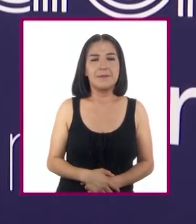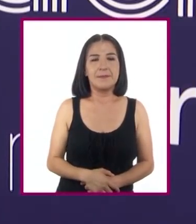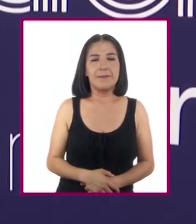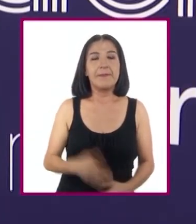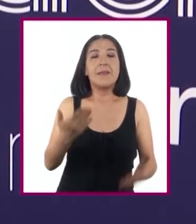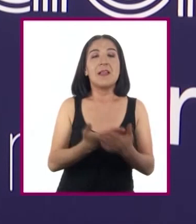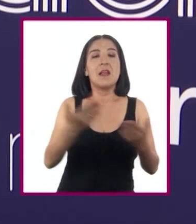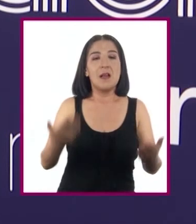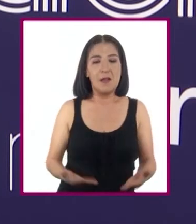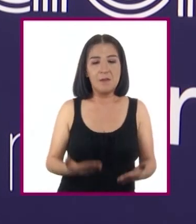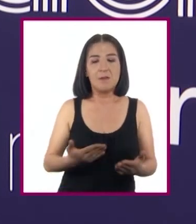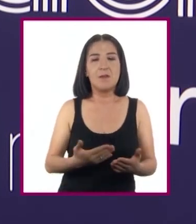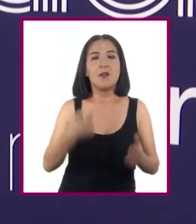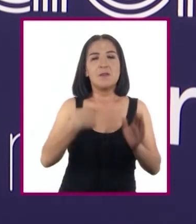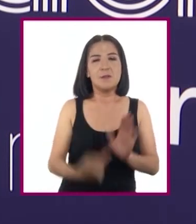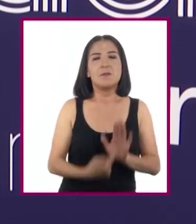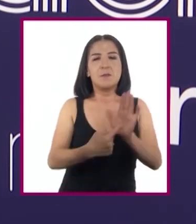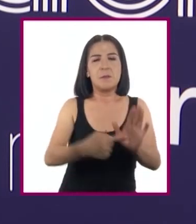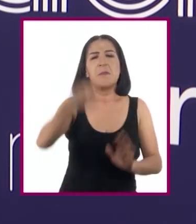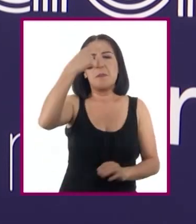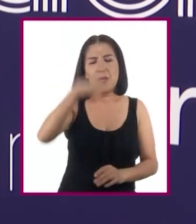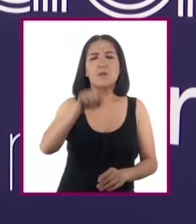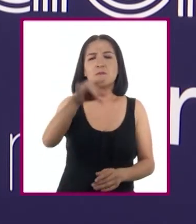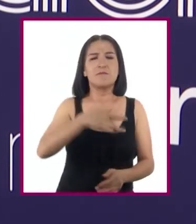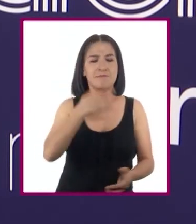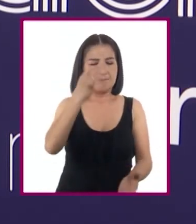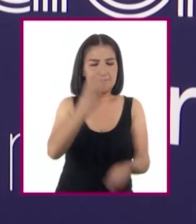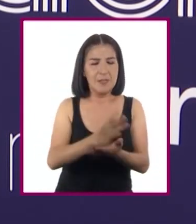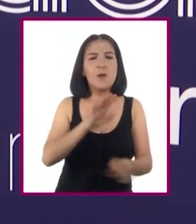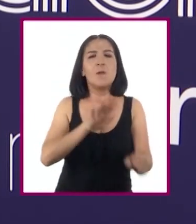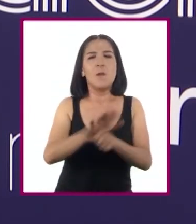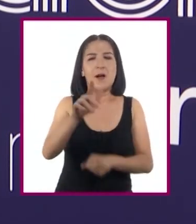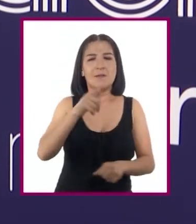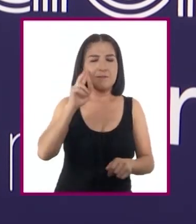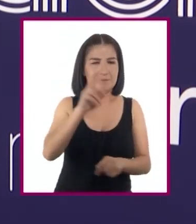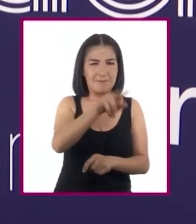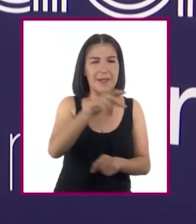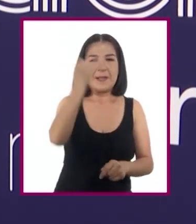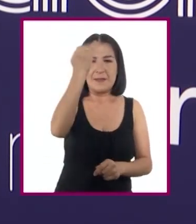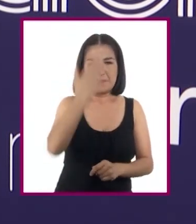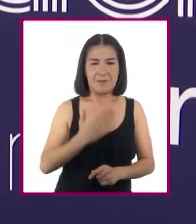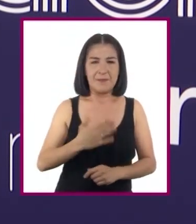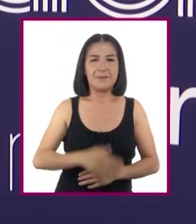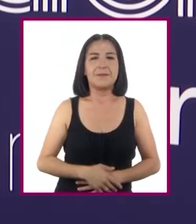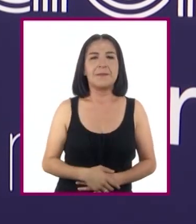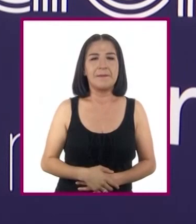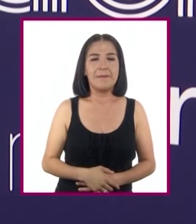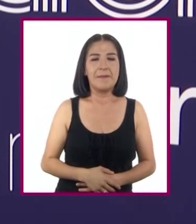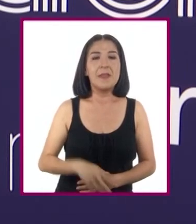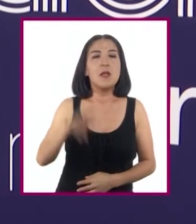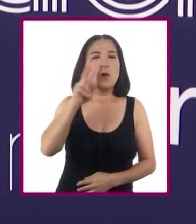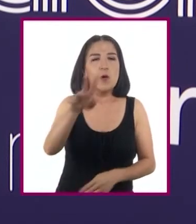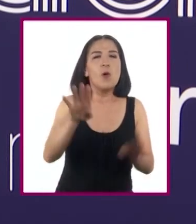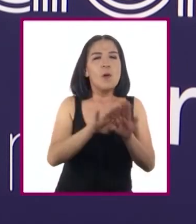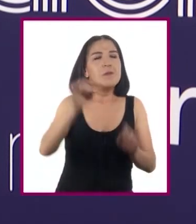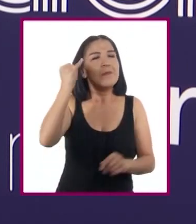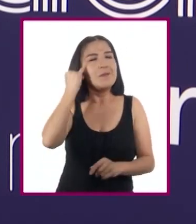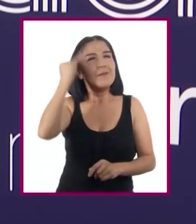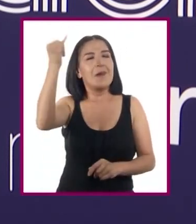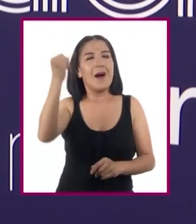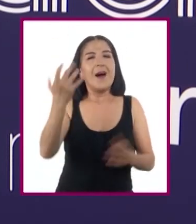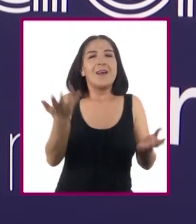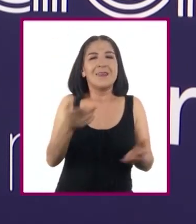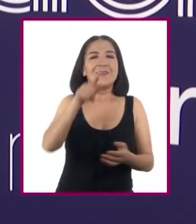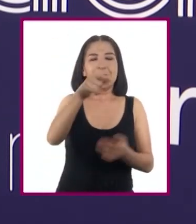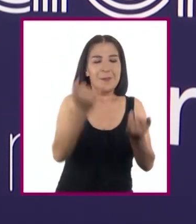Ahora los reto a identificar qué tipo de ambientes representan las siguientes imágenes. E imaginen en qué tipo de historia